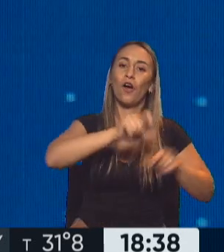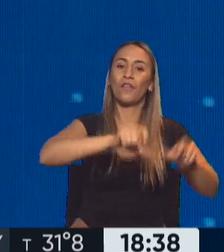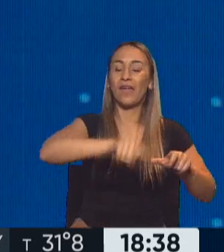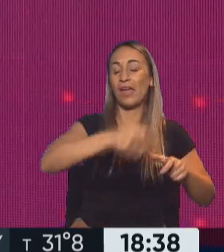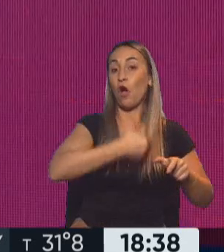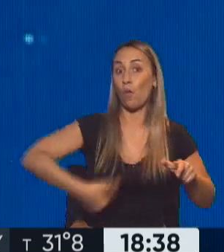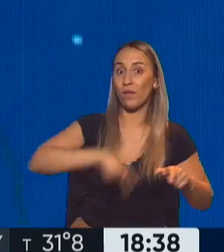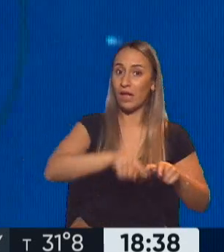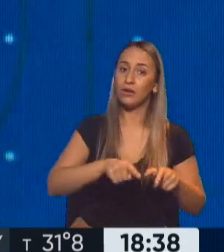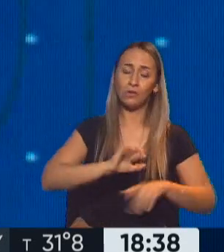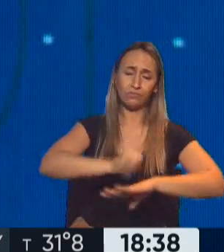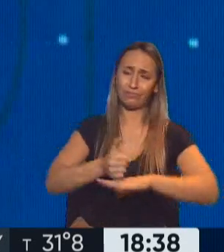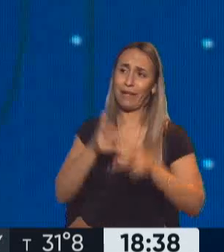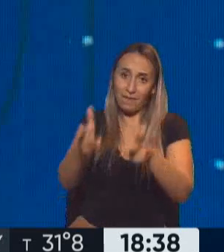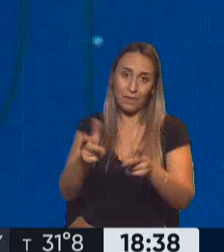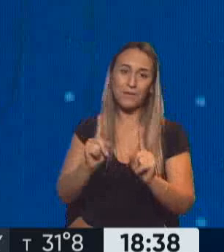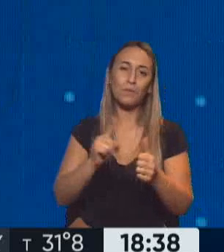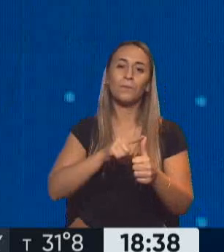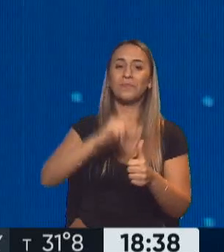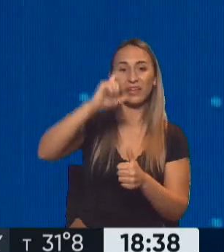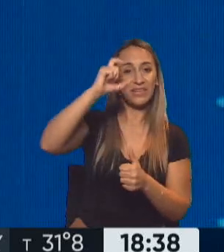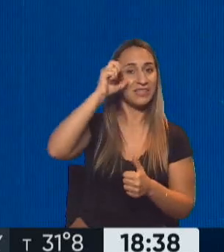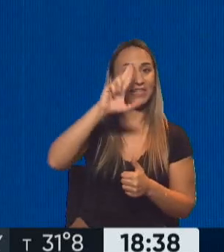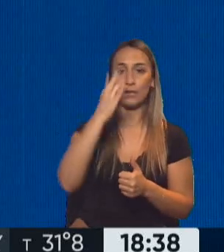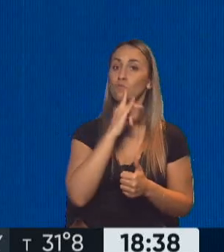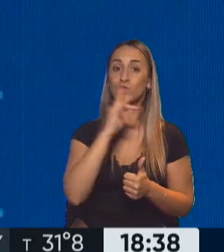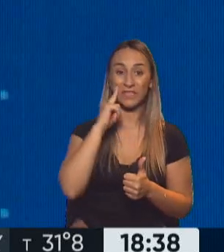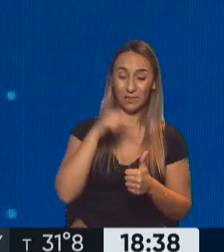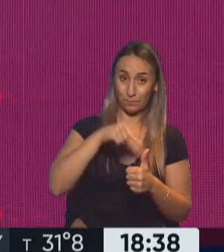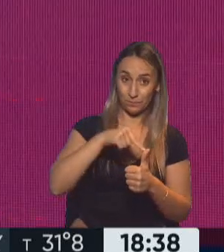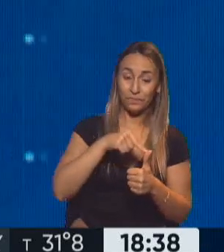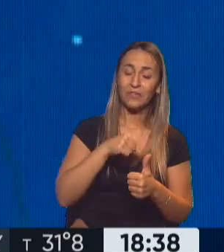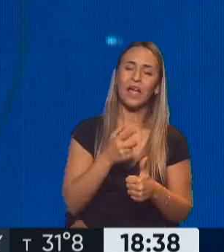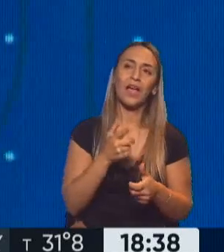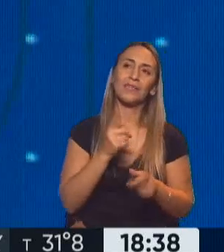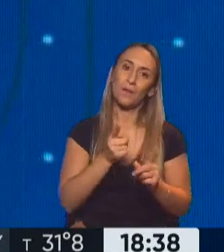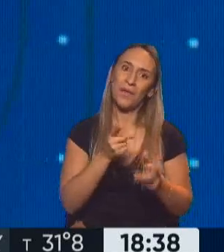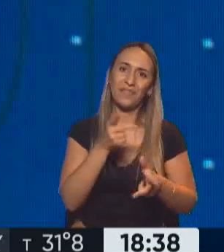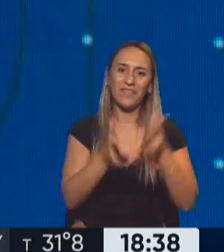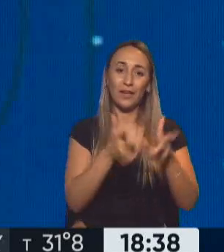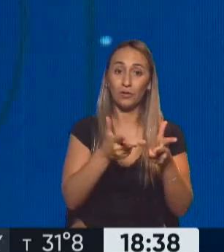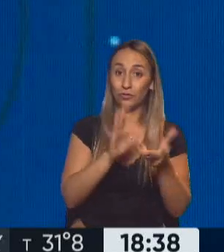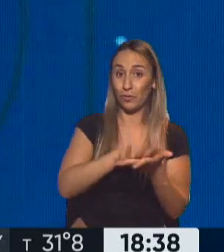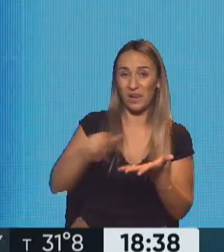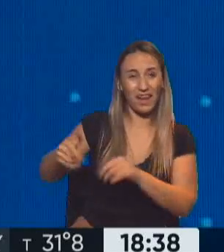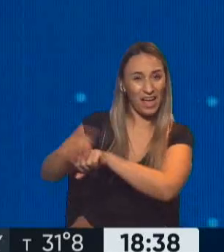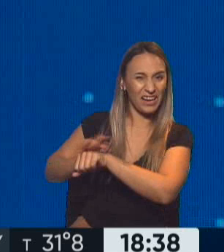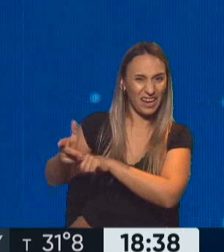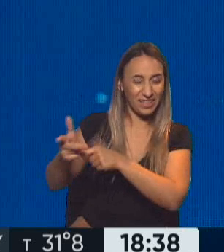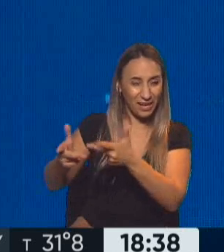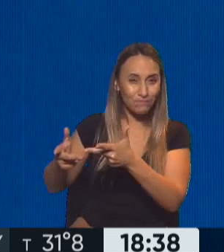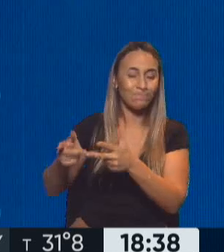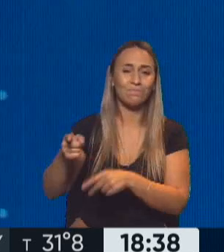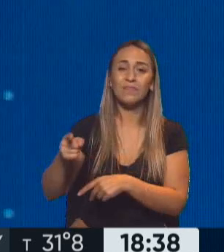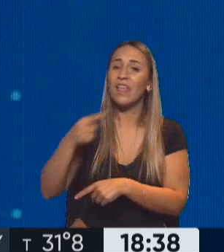estuvo la portavoz del Gobierno Nacional, hablamos de Gabriela Cerruti, quien hablaba de alguna forma de lo que decía Horacio Rodríguez Larreta, que él habla de